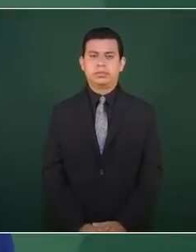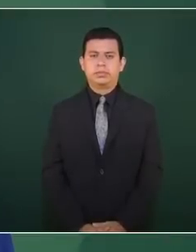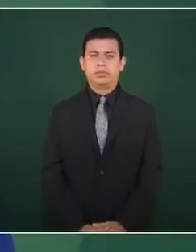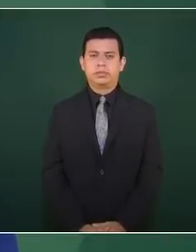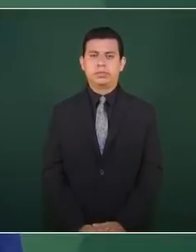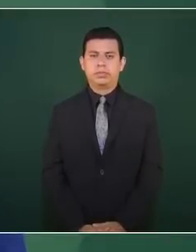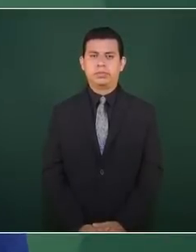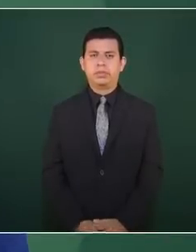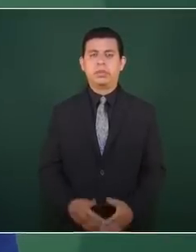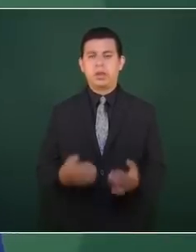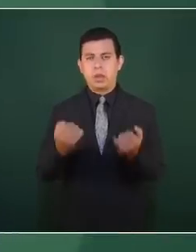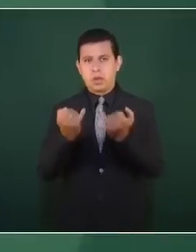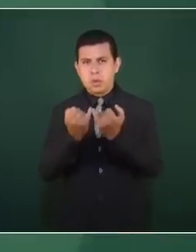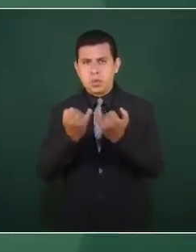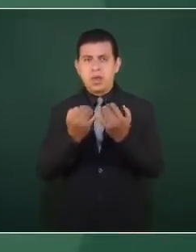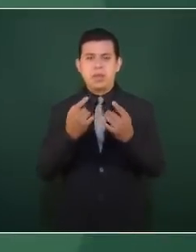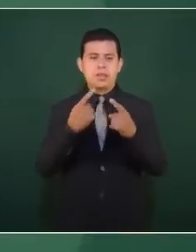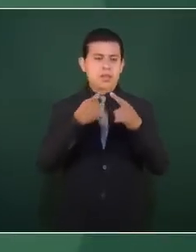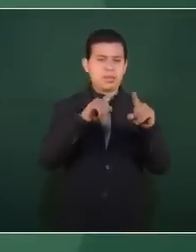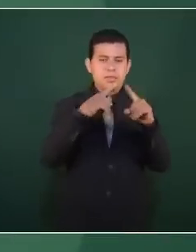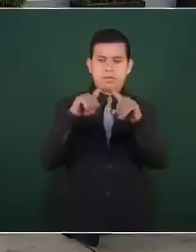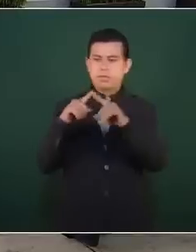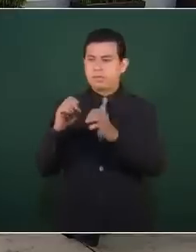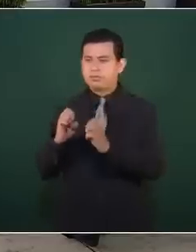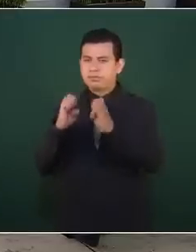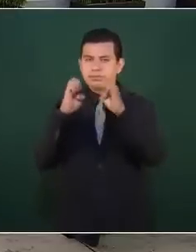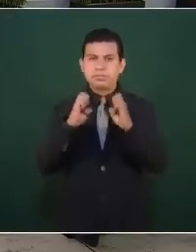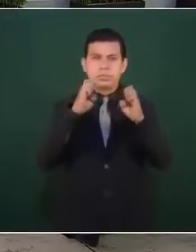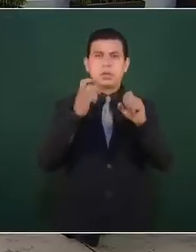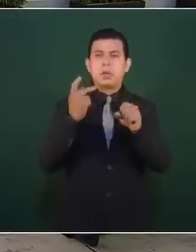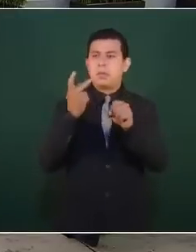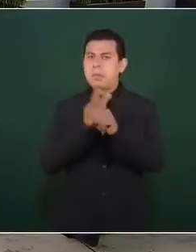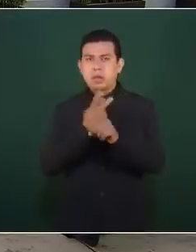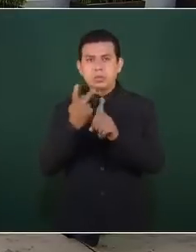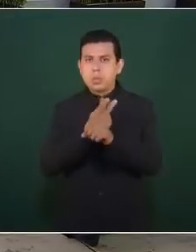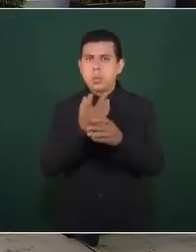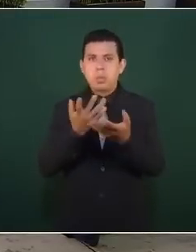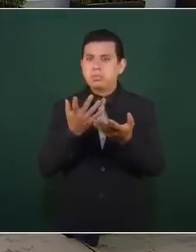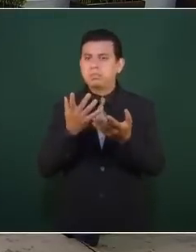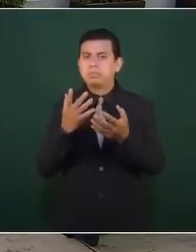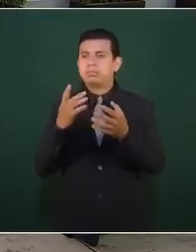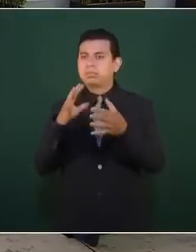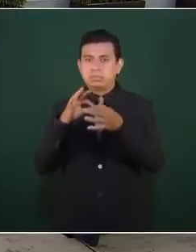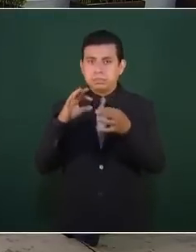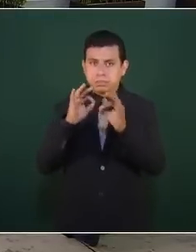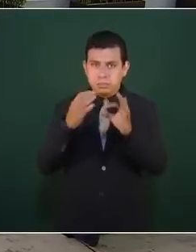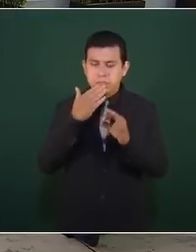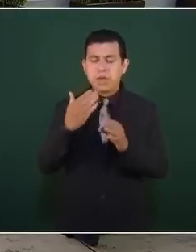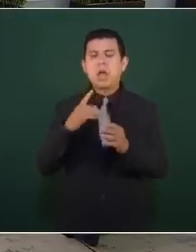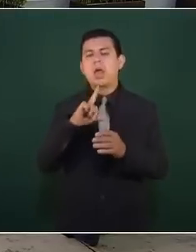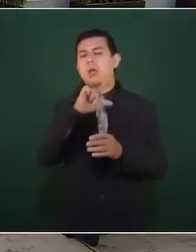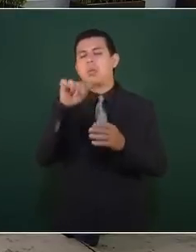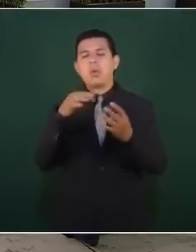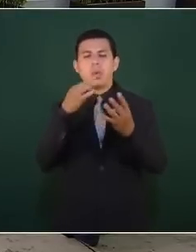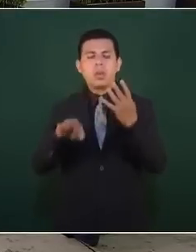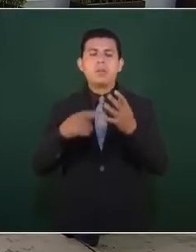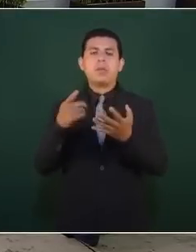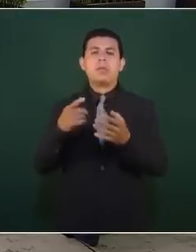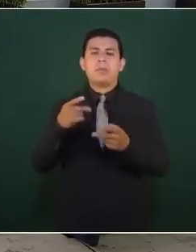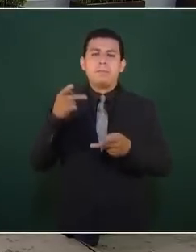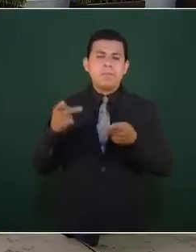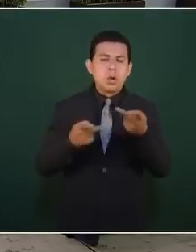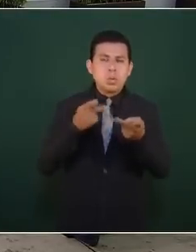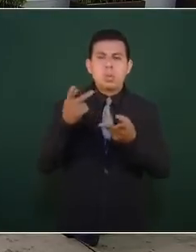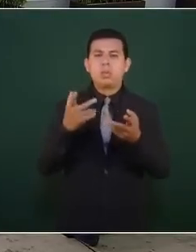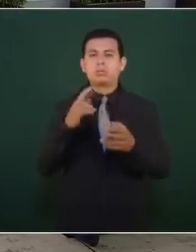y posteriormente ya abrimos para preguntas y respuestas. Entonces, le damos la palabra a nuestro